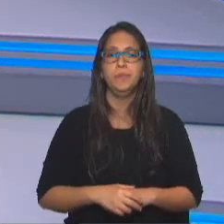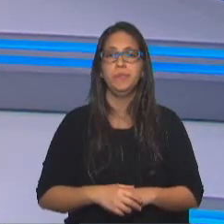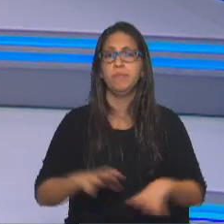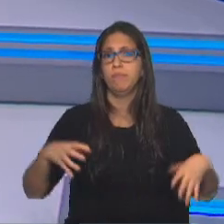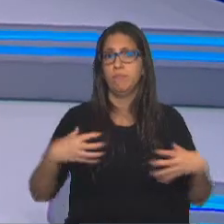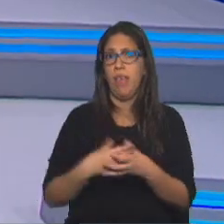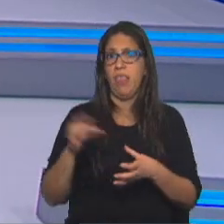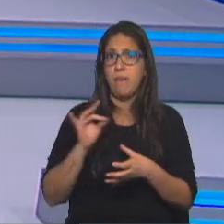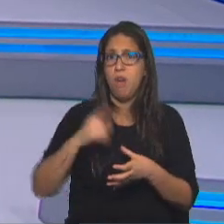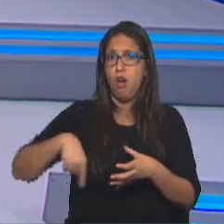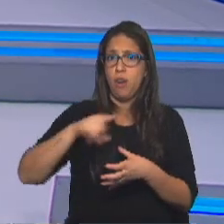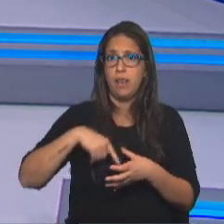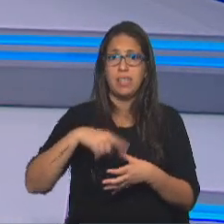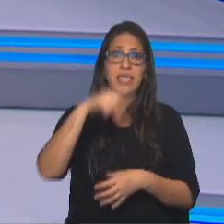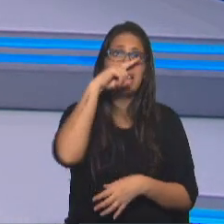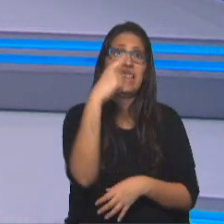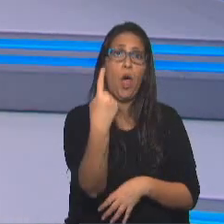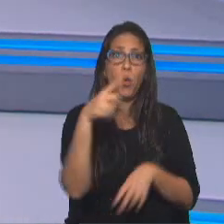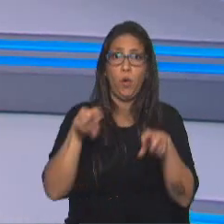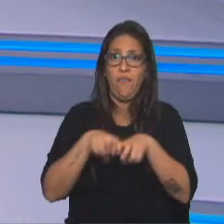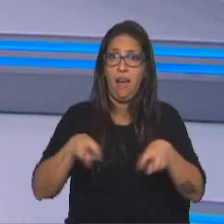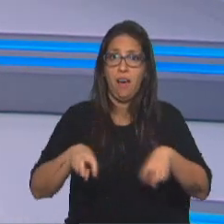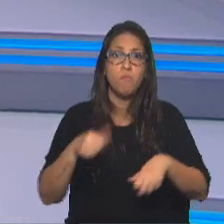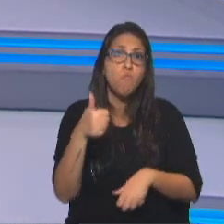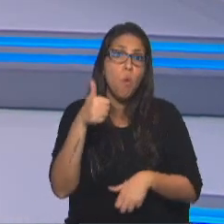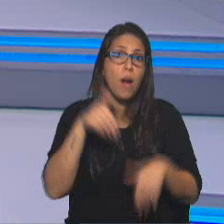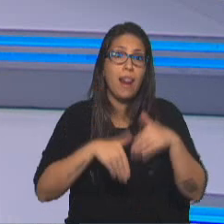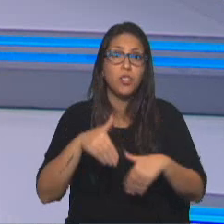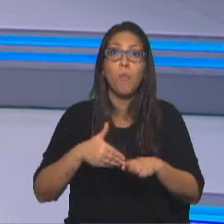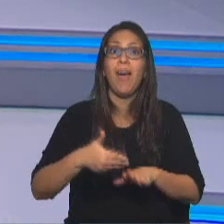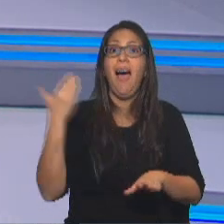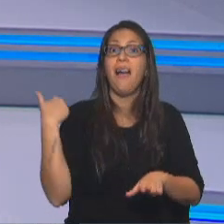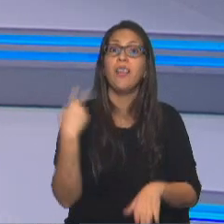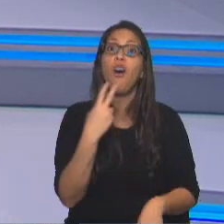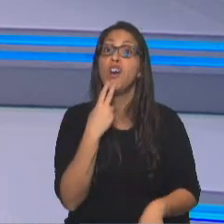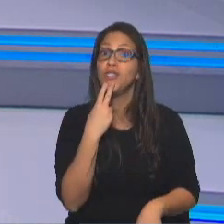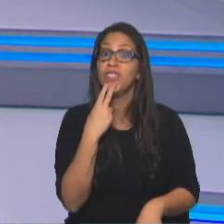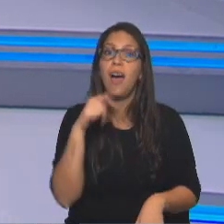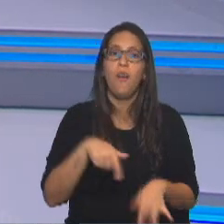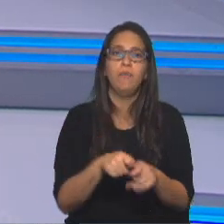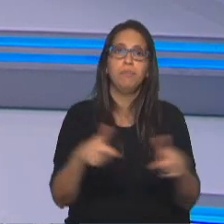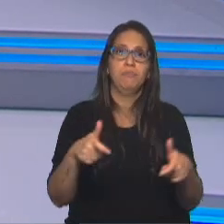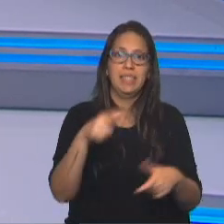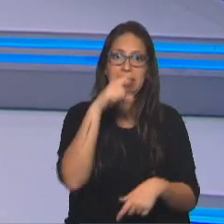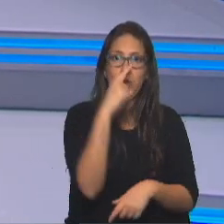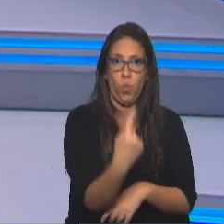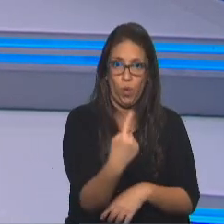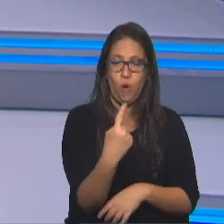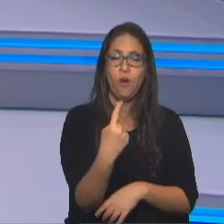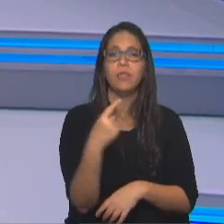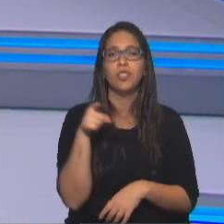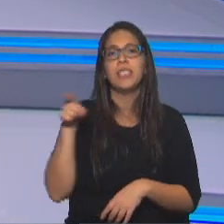gran elección. 71 bancas, sí, porque pasaron de 11, tenían apenas, así que también es uno de los